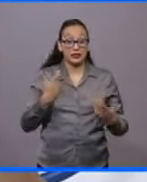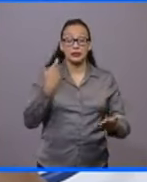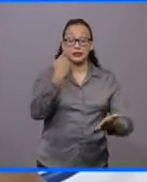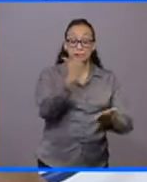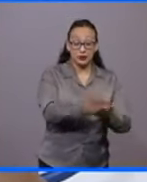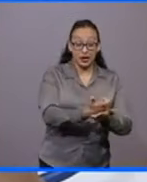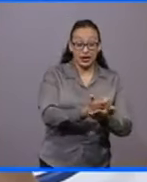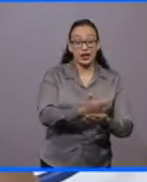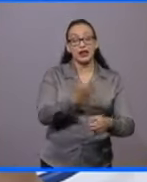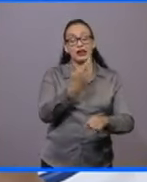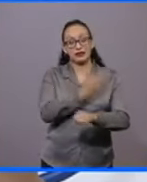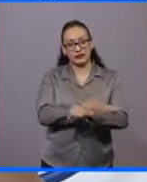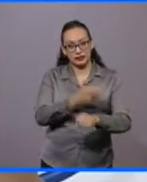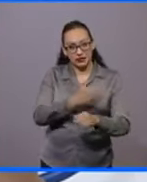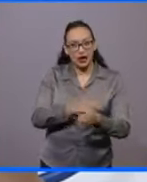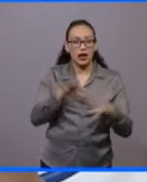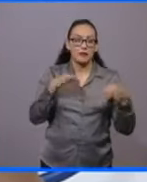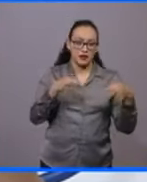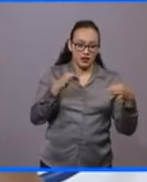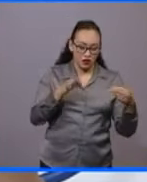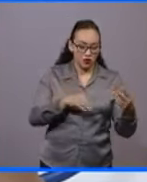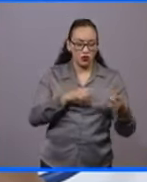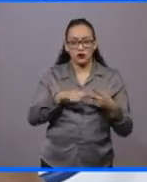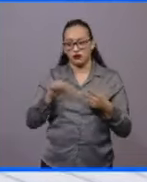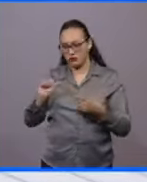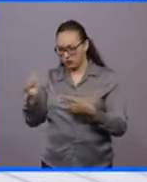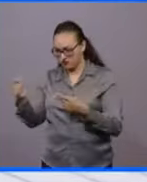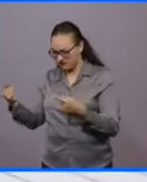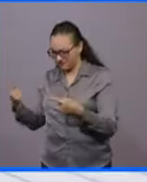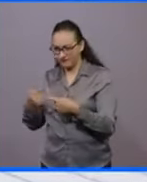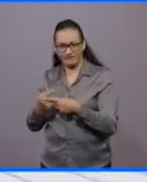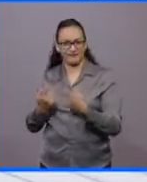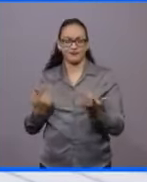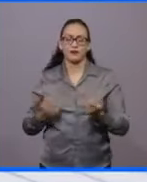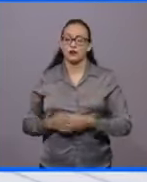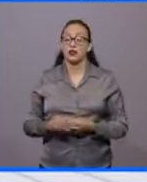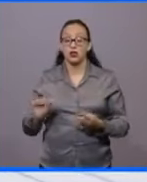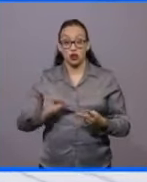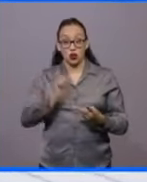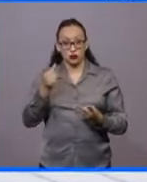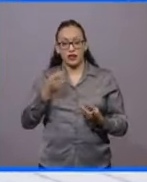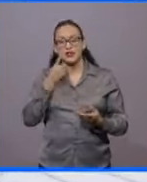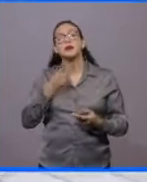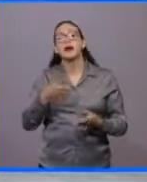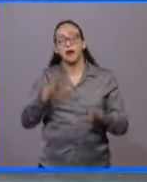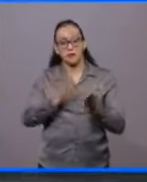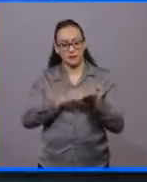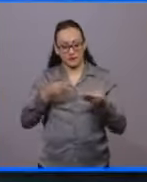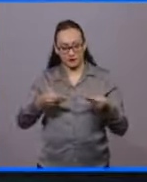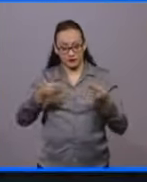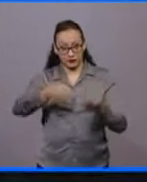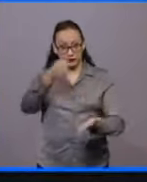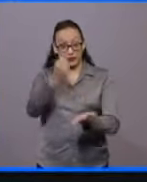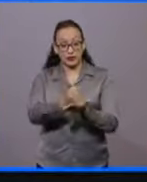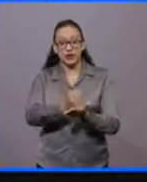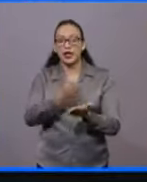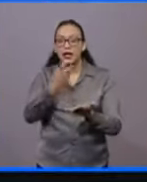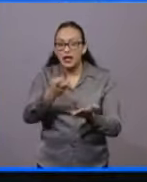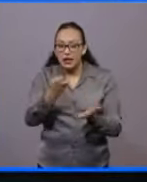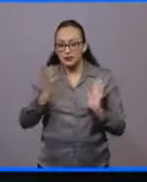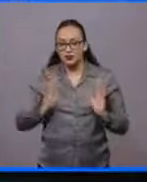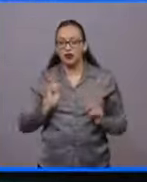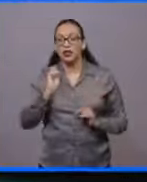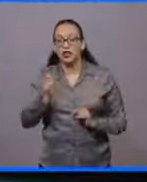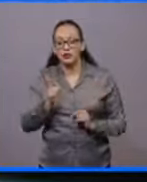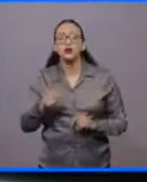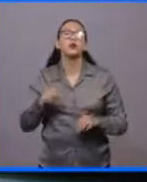el costo de los materiales y las cuotas establecidas, además de que la certificación de documentos es una actividad